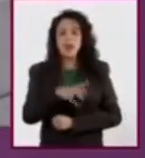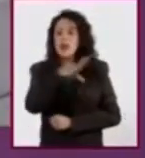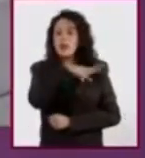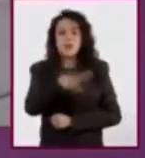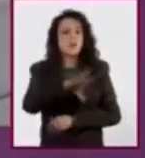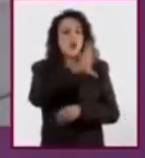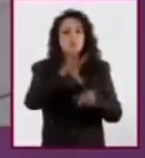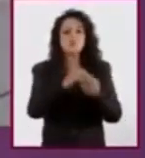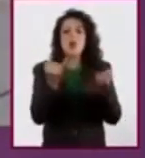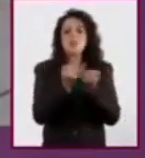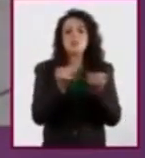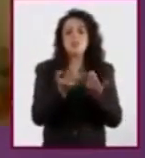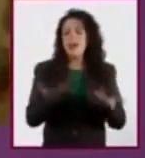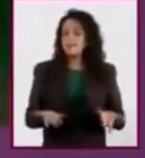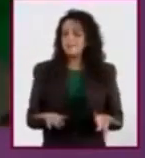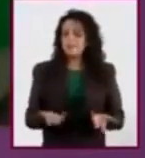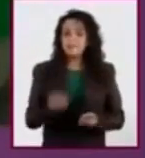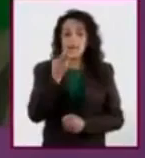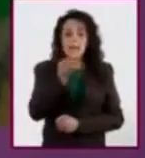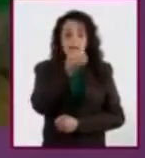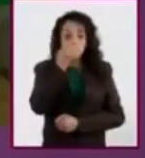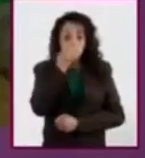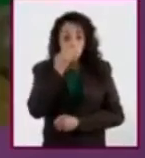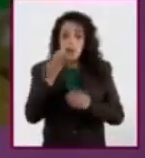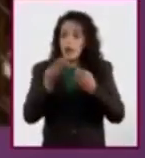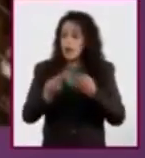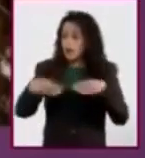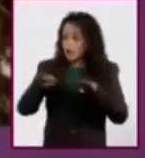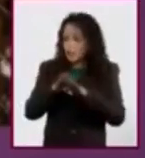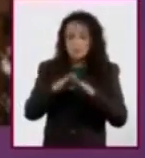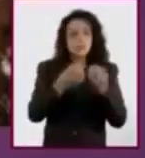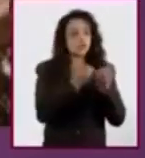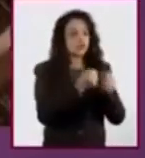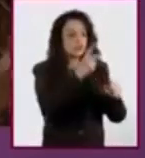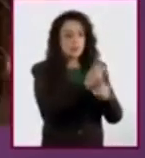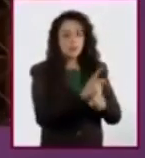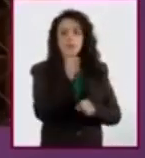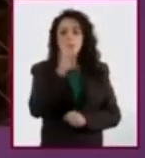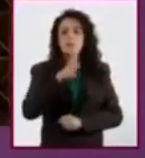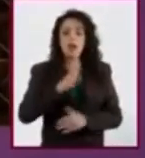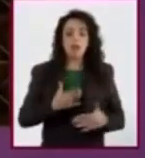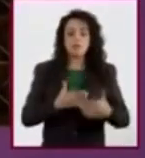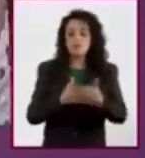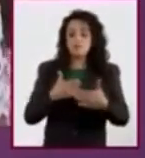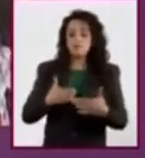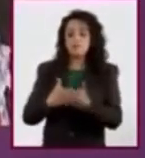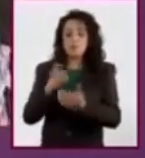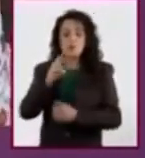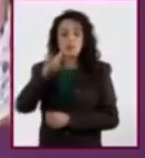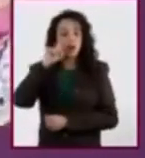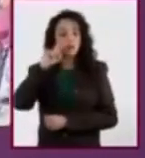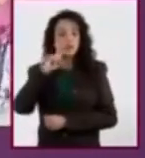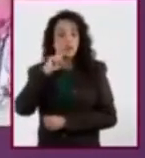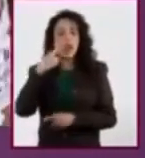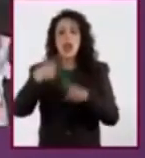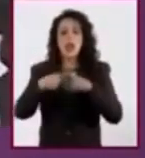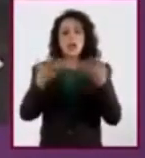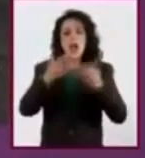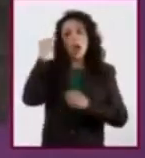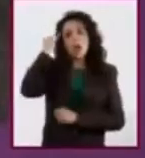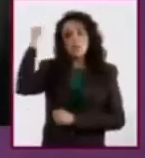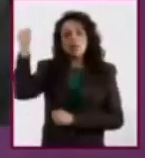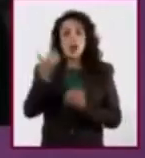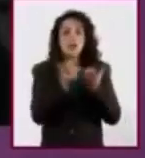esta manera podemos enfrentar en la escuela, en casa y en la sociedad aquellas limitaciones de género que fueron construidas socialmente en